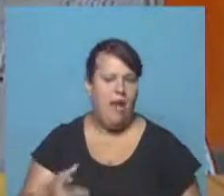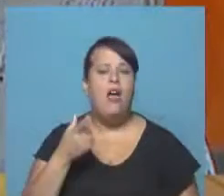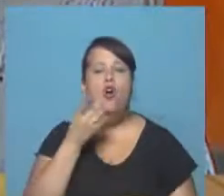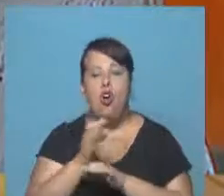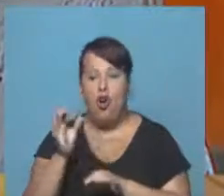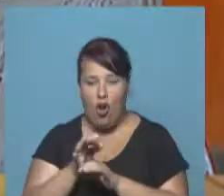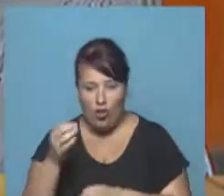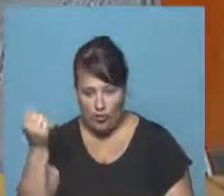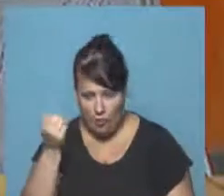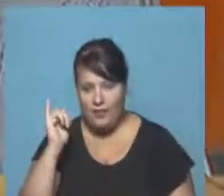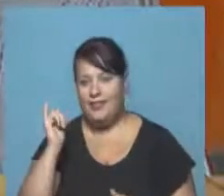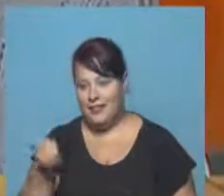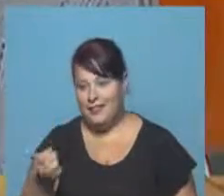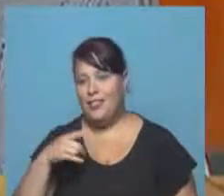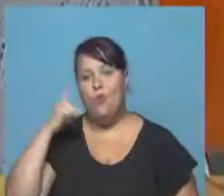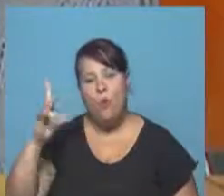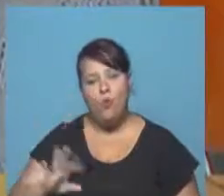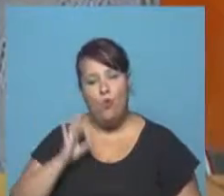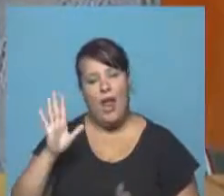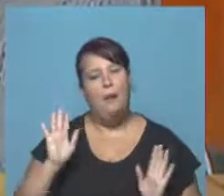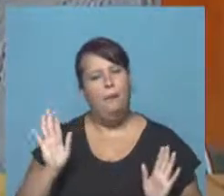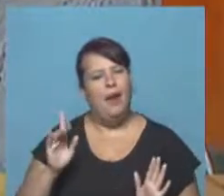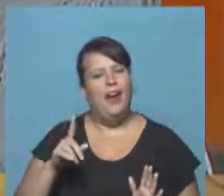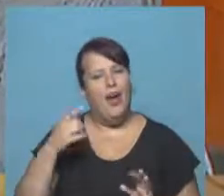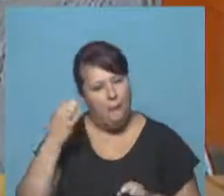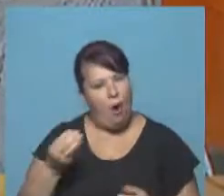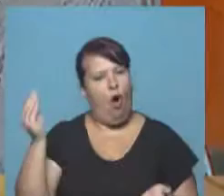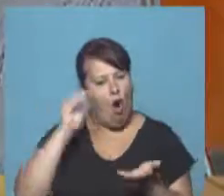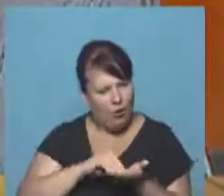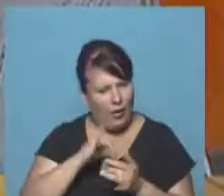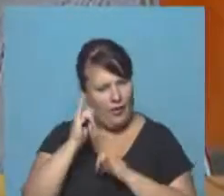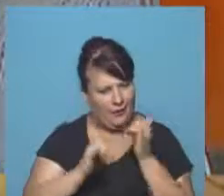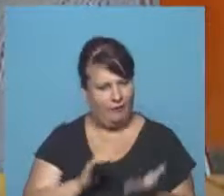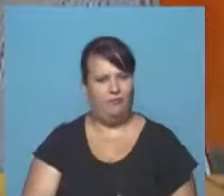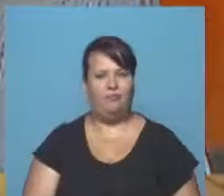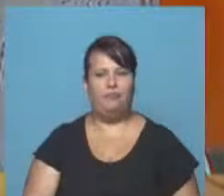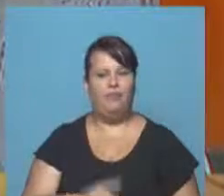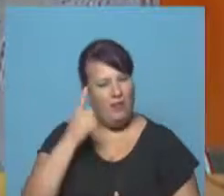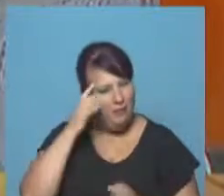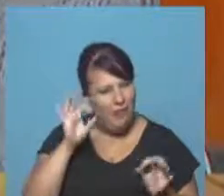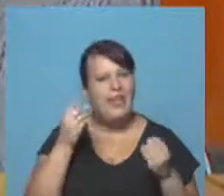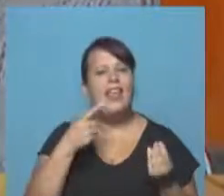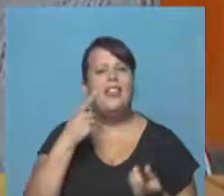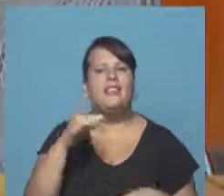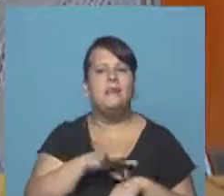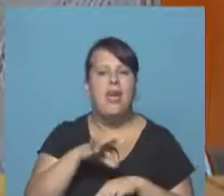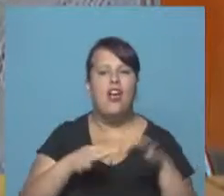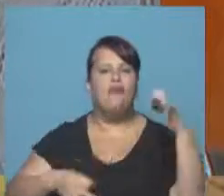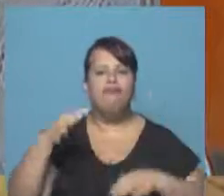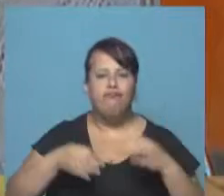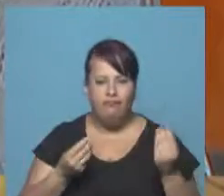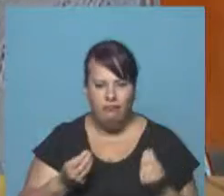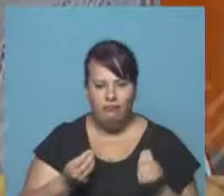consejo sabio si como todos los años pero no está mal escucharlos una vez más refrescar los que nos dicen médicos y nutricionistas